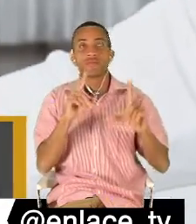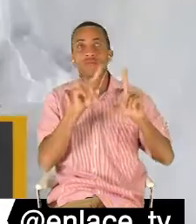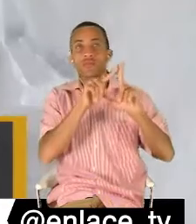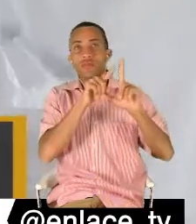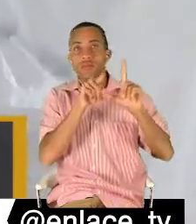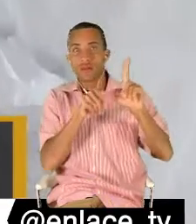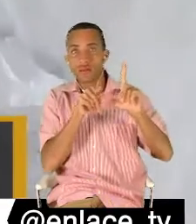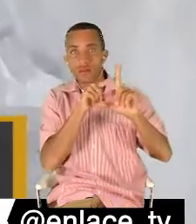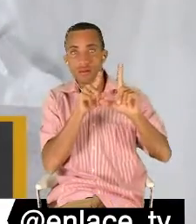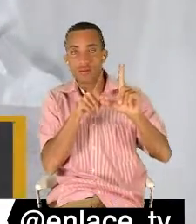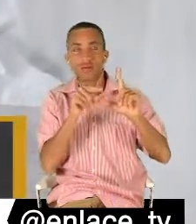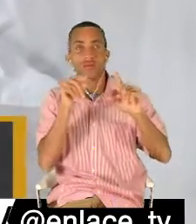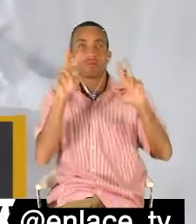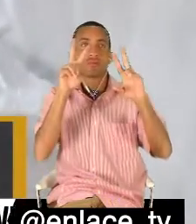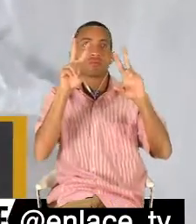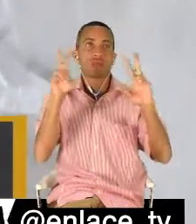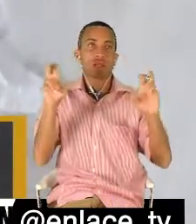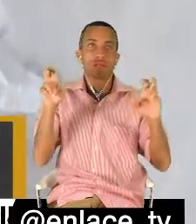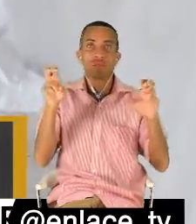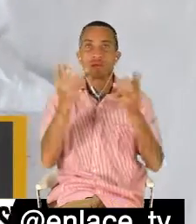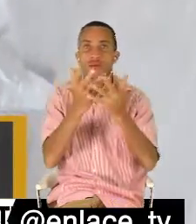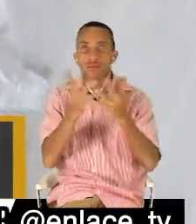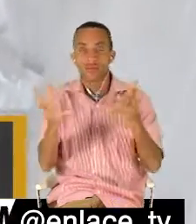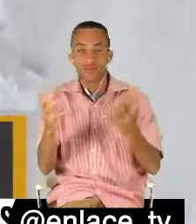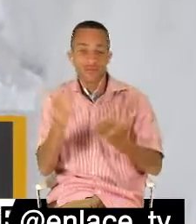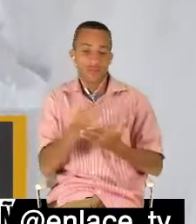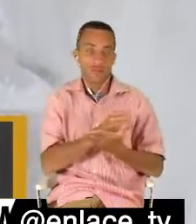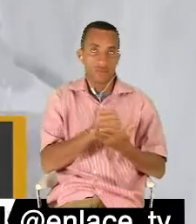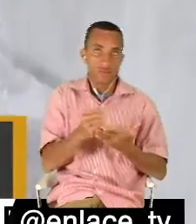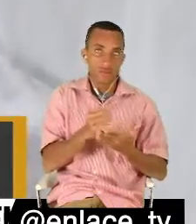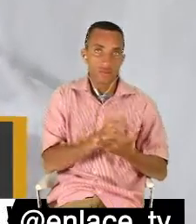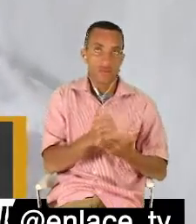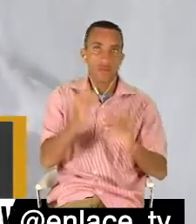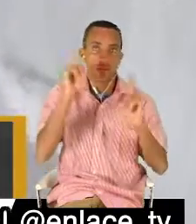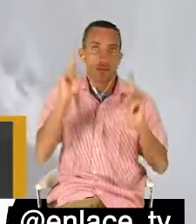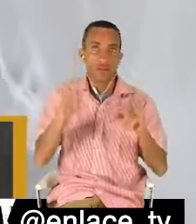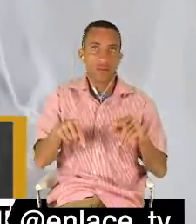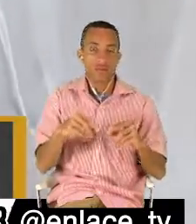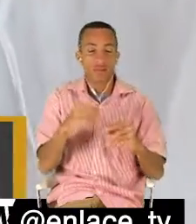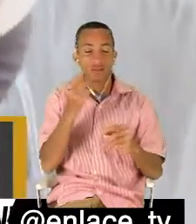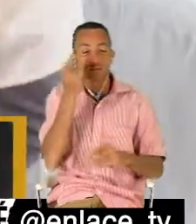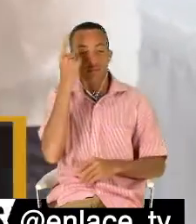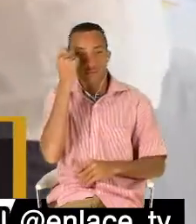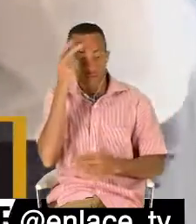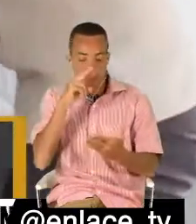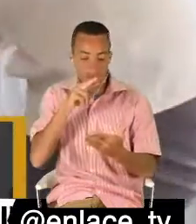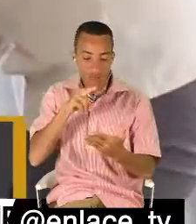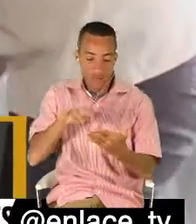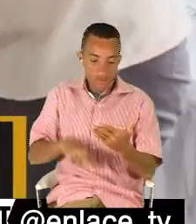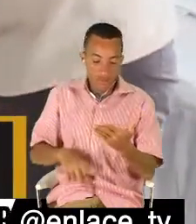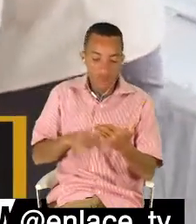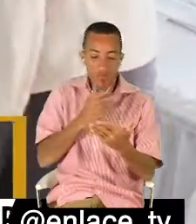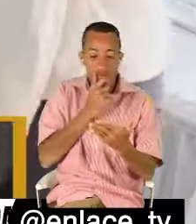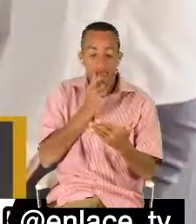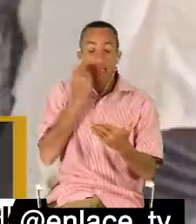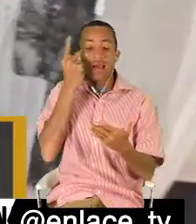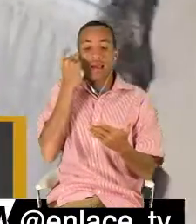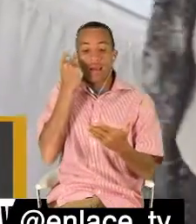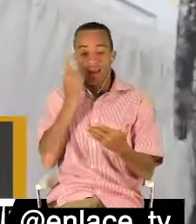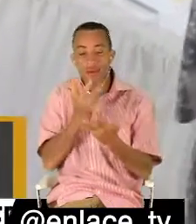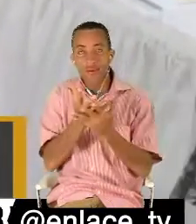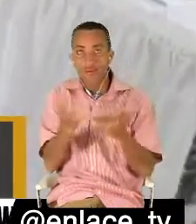y otros temas más que estaba viendo. En biología fue comprensión de lectura y muchas cosas